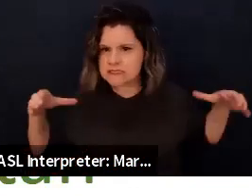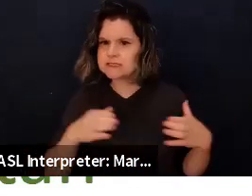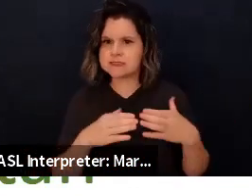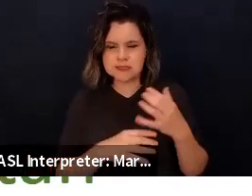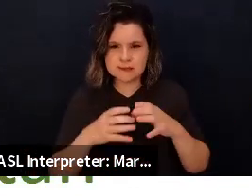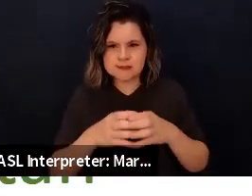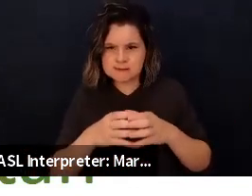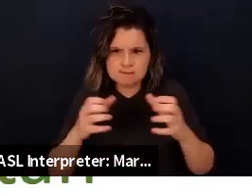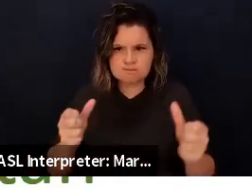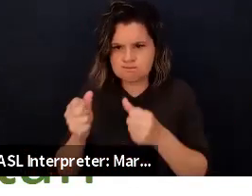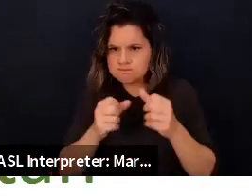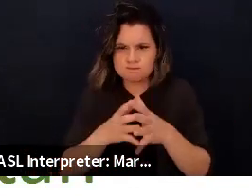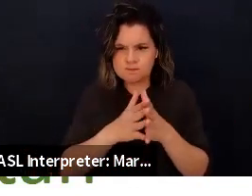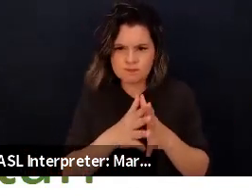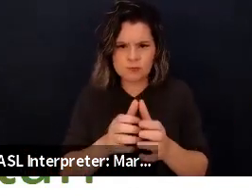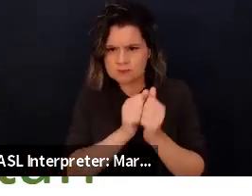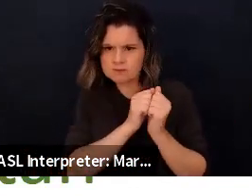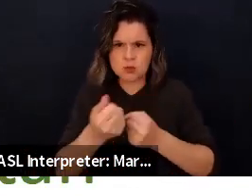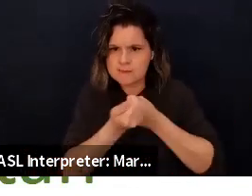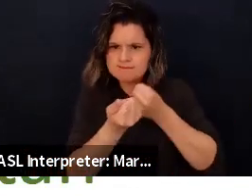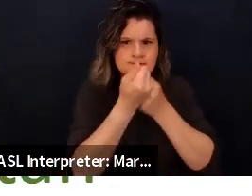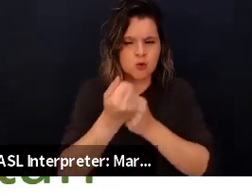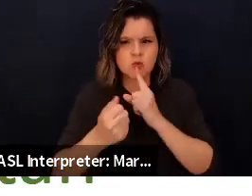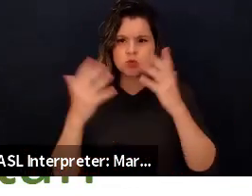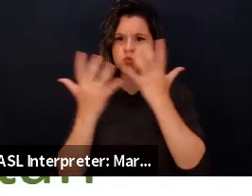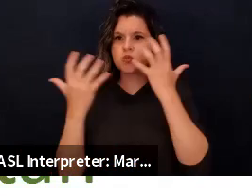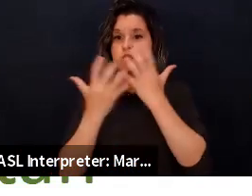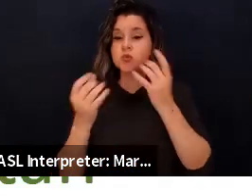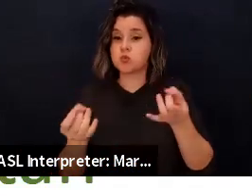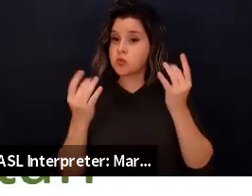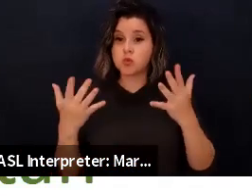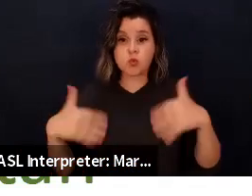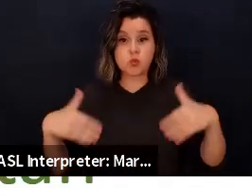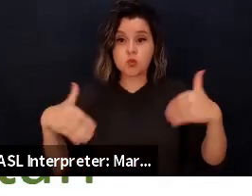a un nivel que fue totalmente increíble, porque